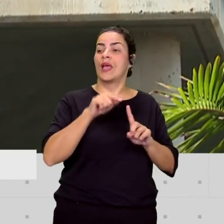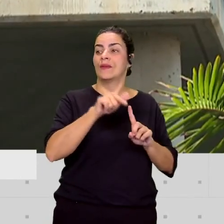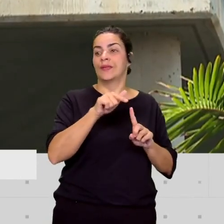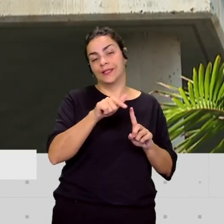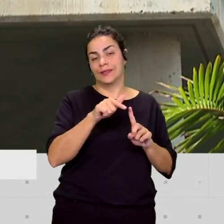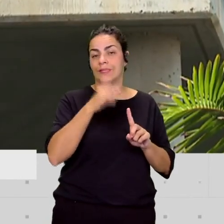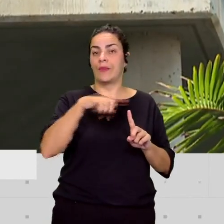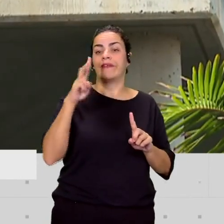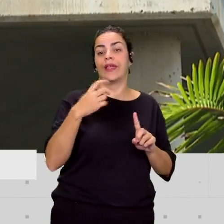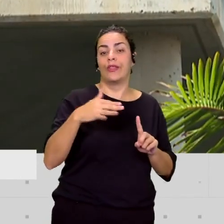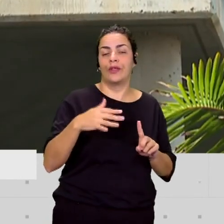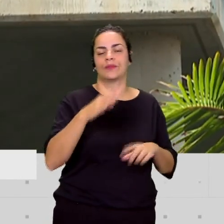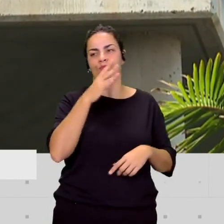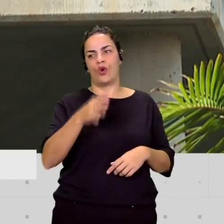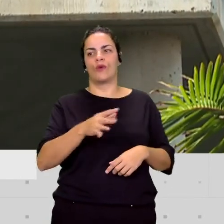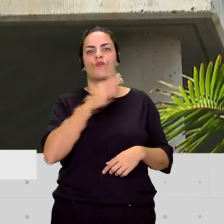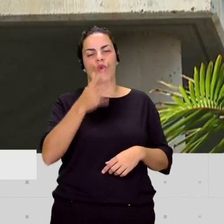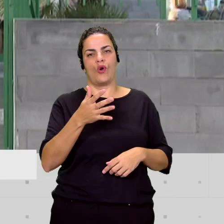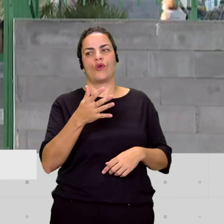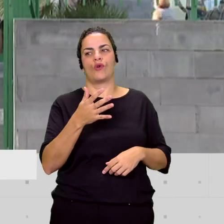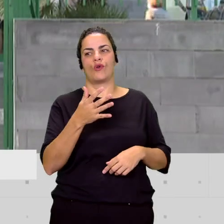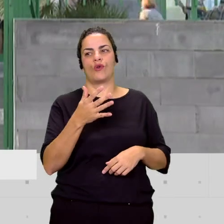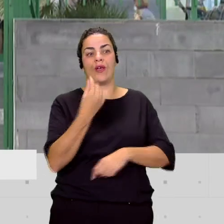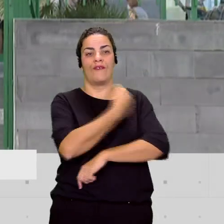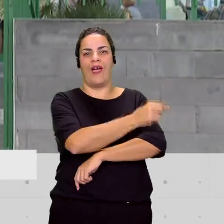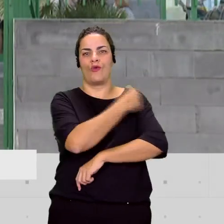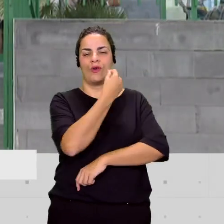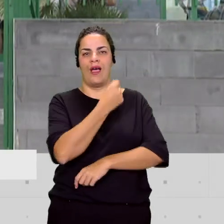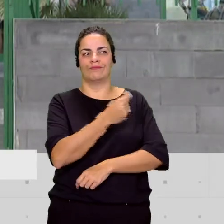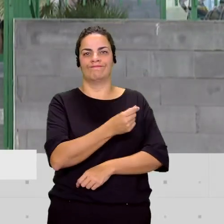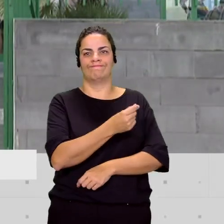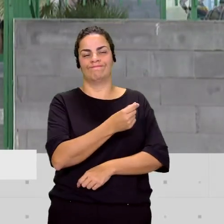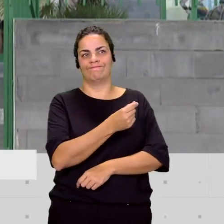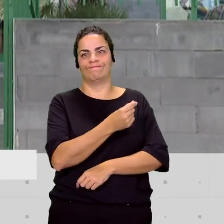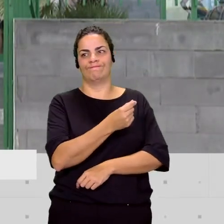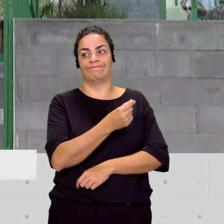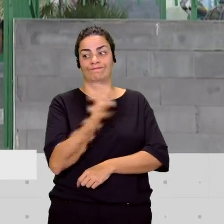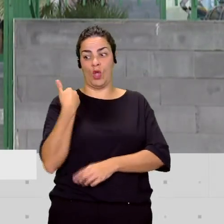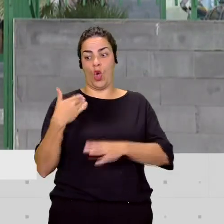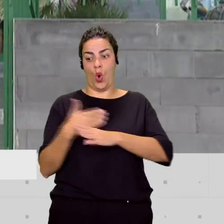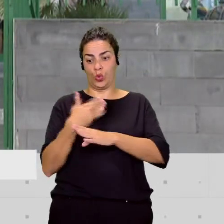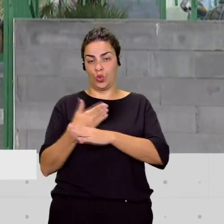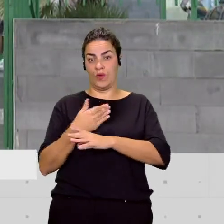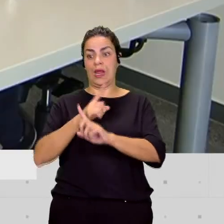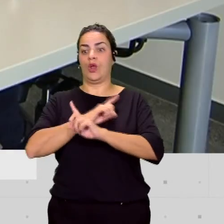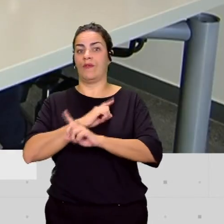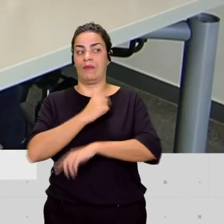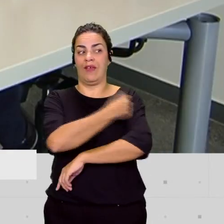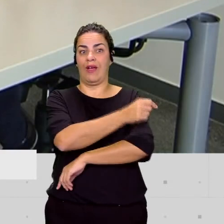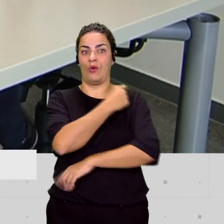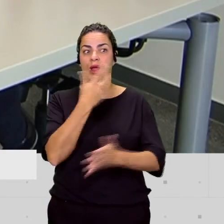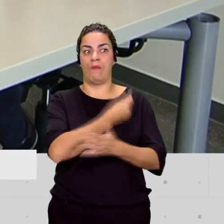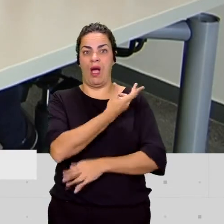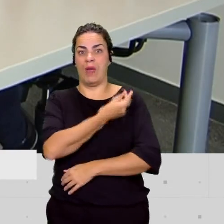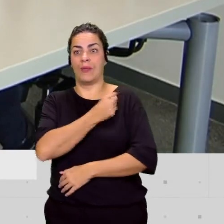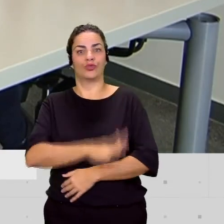problema debido a que no se alcanzaron adecuadas coberturas de vacunación desde los meses de octubre, noviembre.